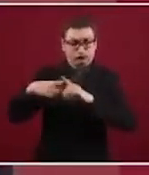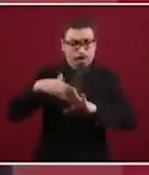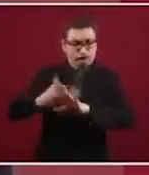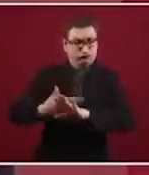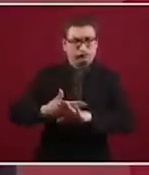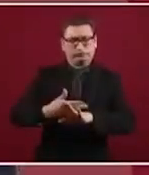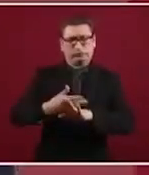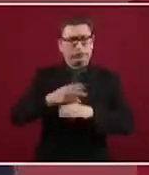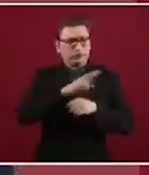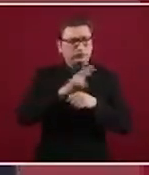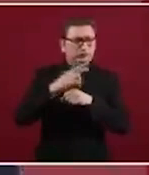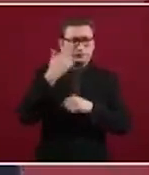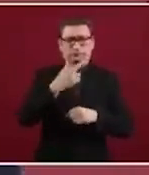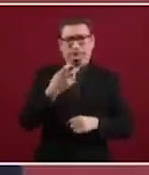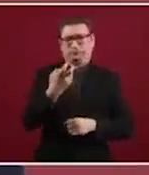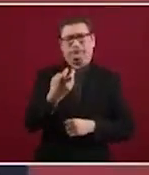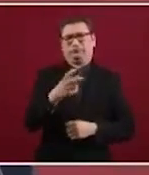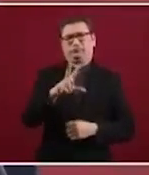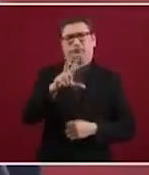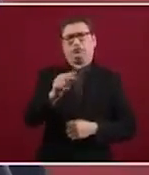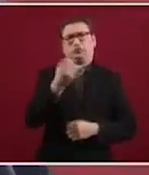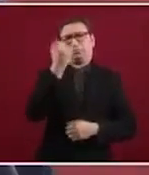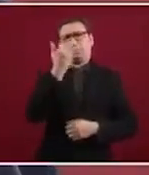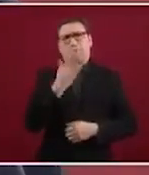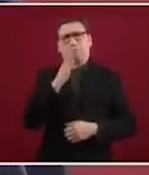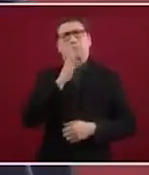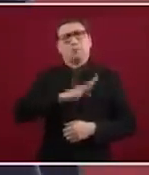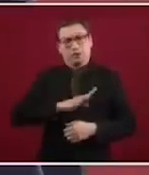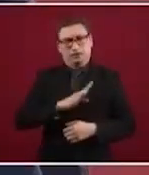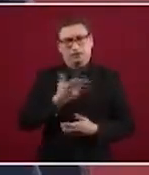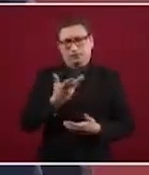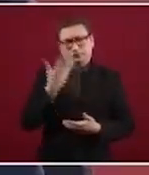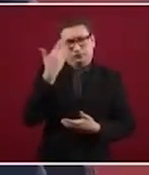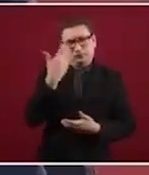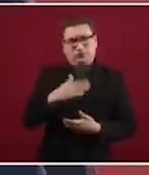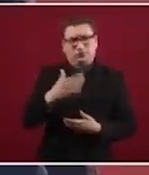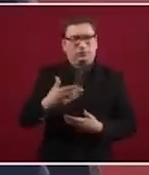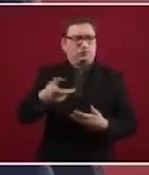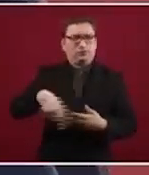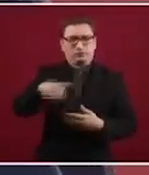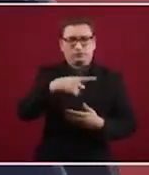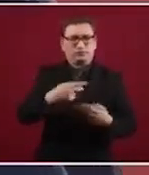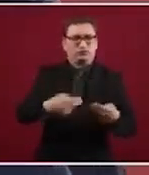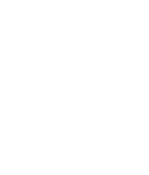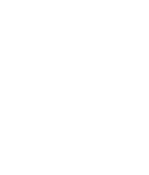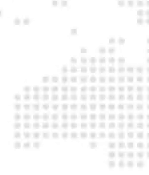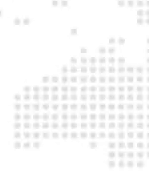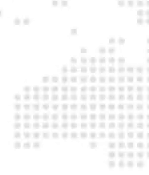Sería muy mal mensaje para los mercados financieros.